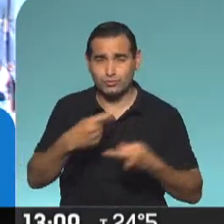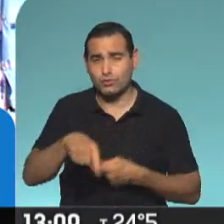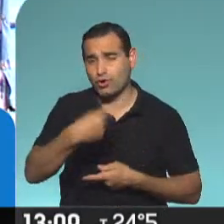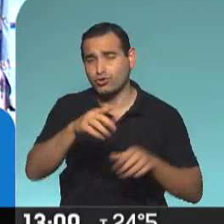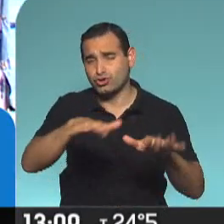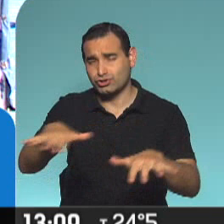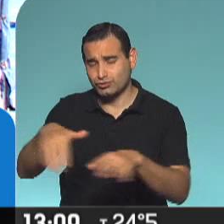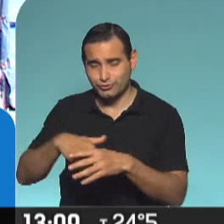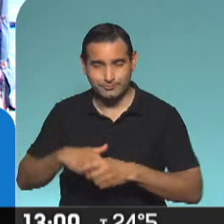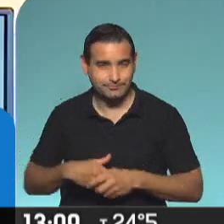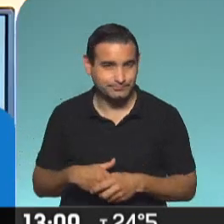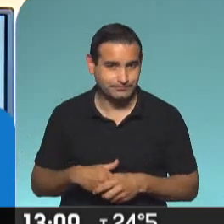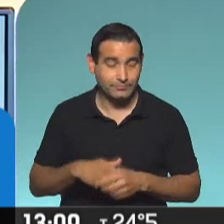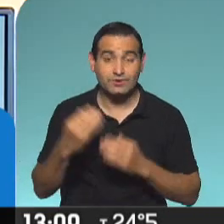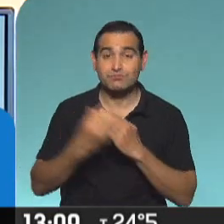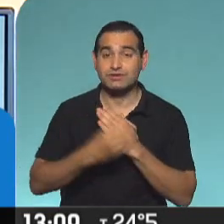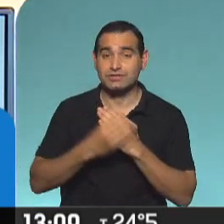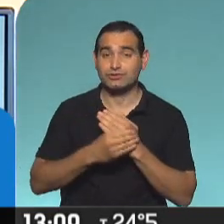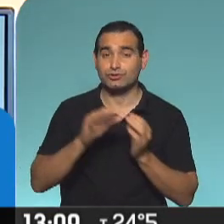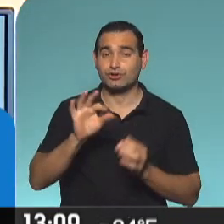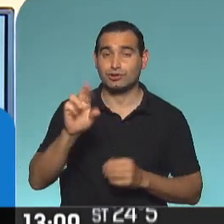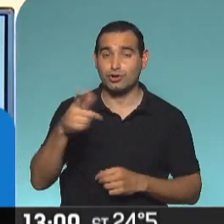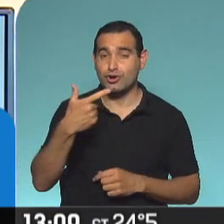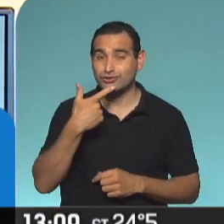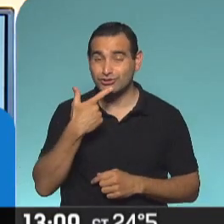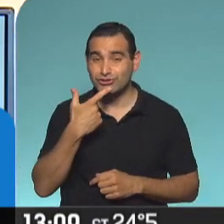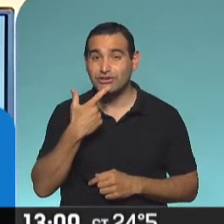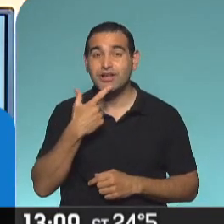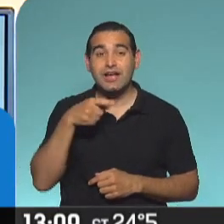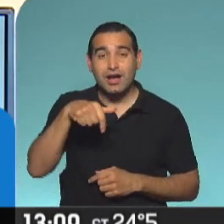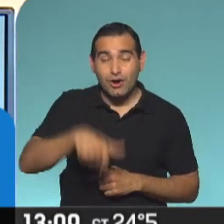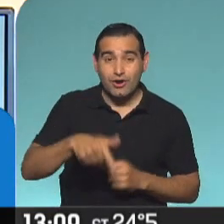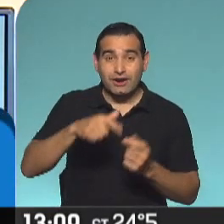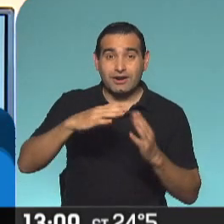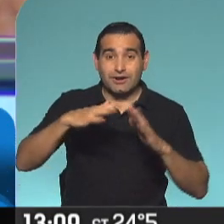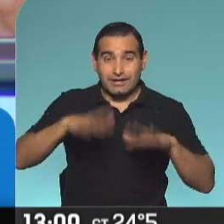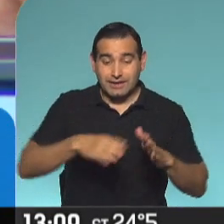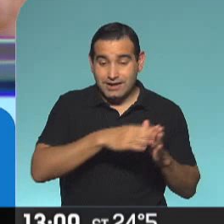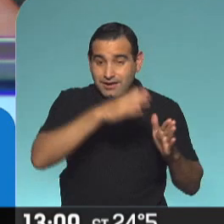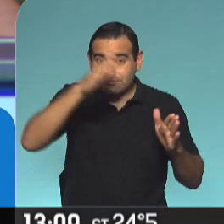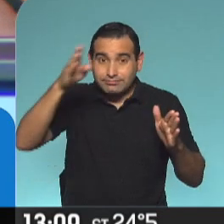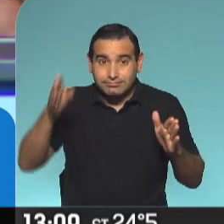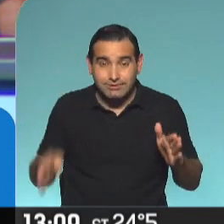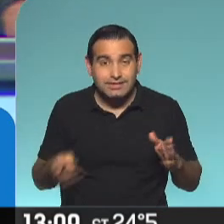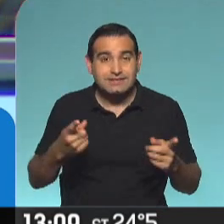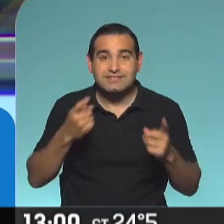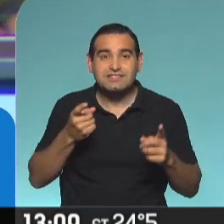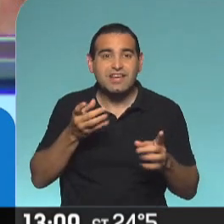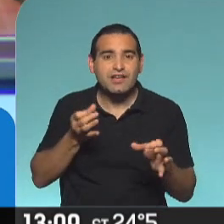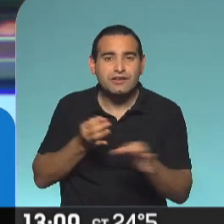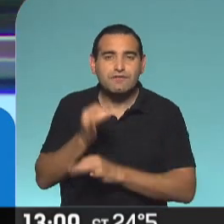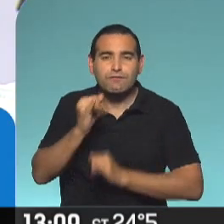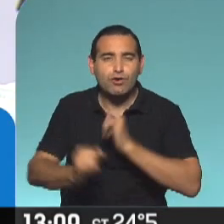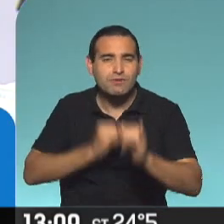niños el ministró quirós el sexo en la pandemia requiere mucha información y